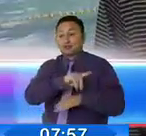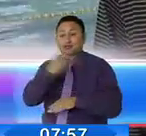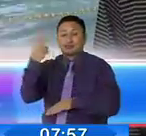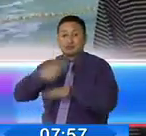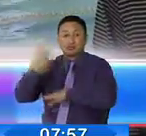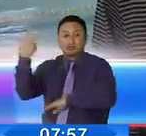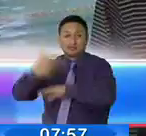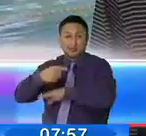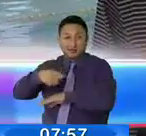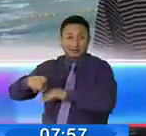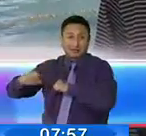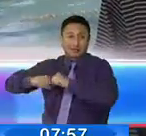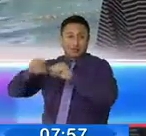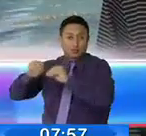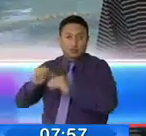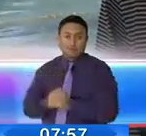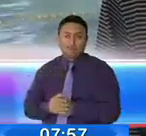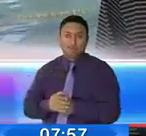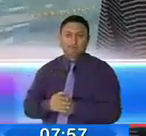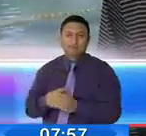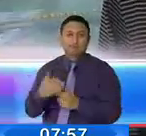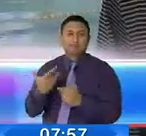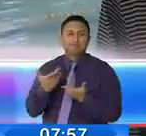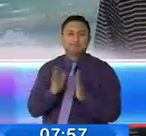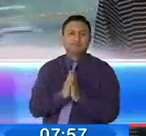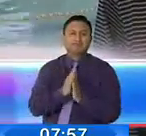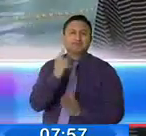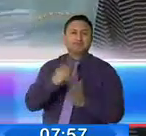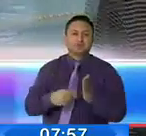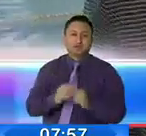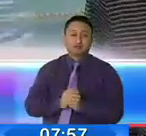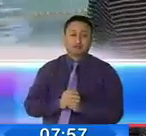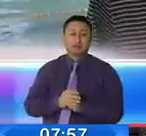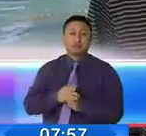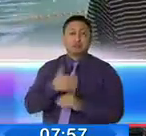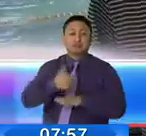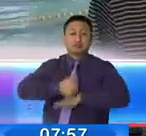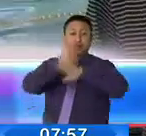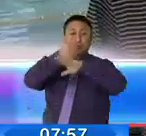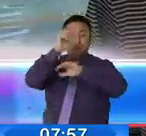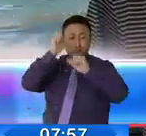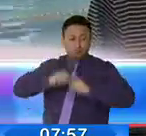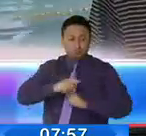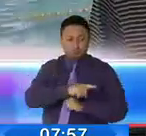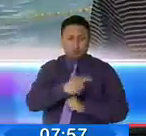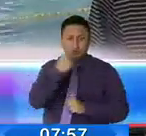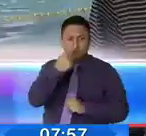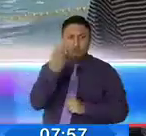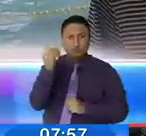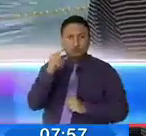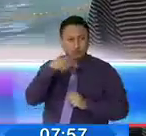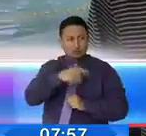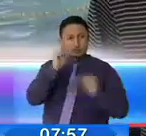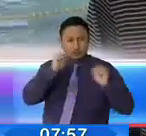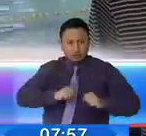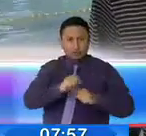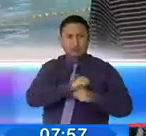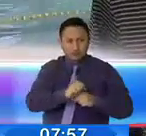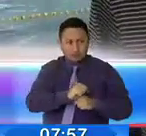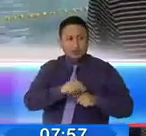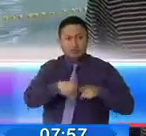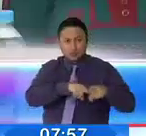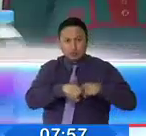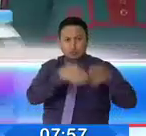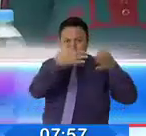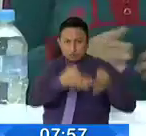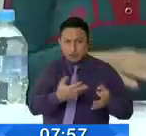esa actividad. Entonces, lo que nosotros pedimos es que sean considerados, se valide para que se vea que nuestros jóvenes sí están en competencias